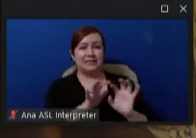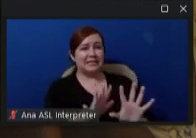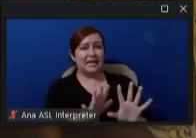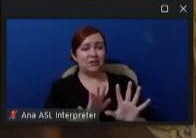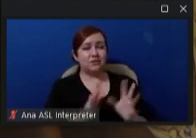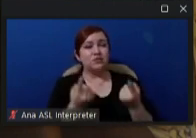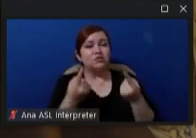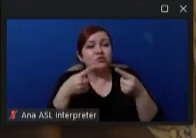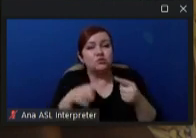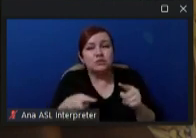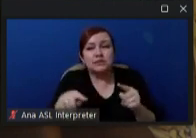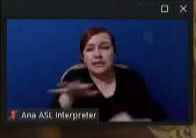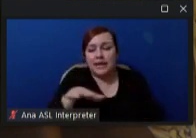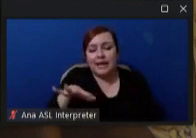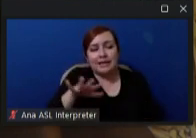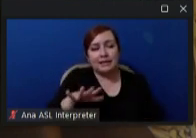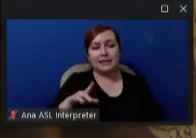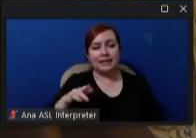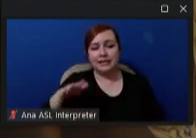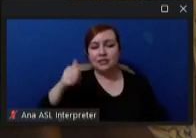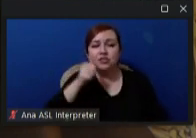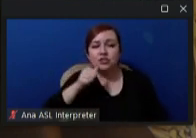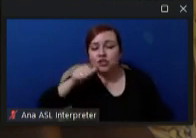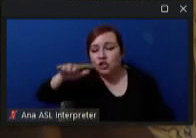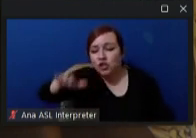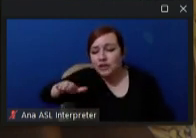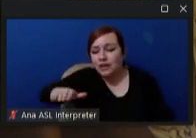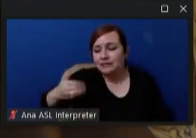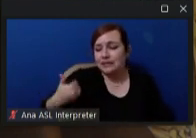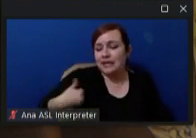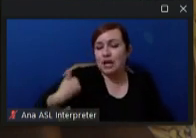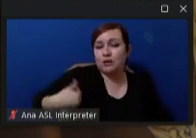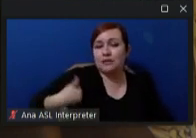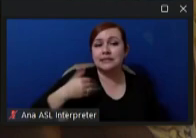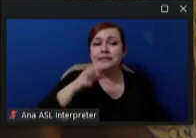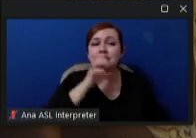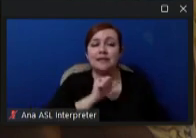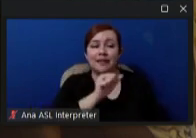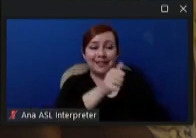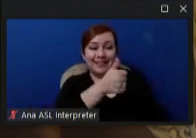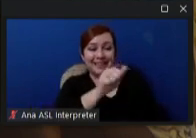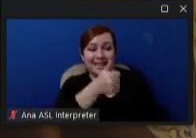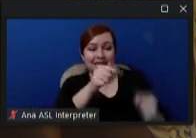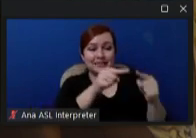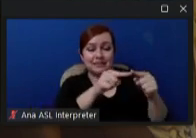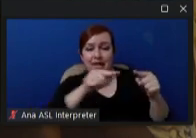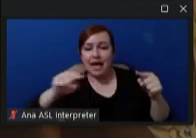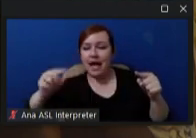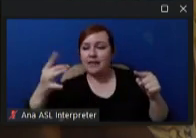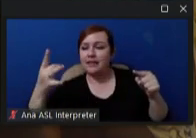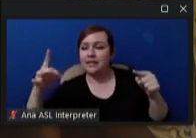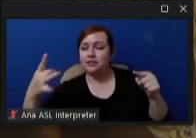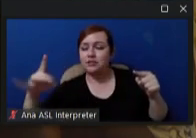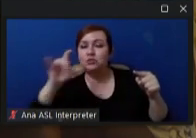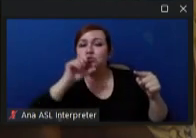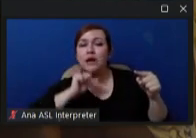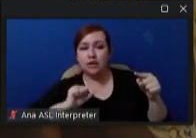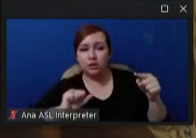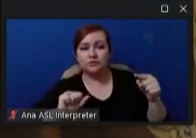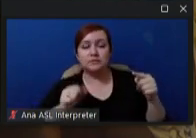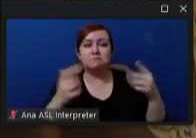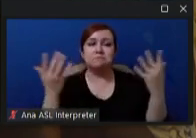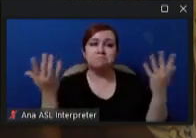niñas y adolescentes de 10 a 19 años. En cambio, un